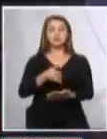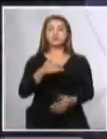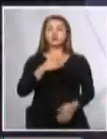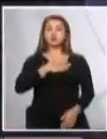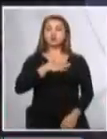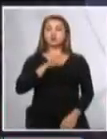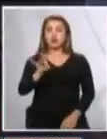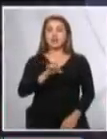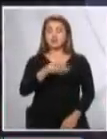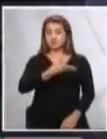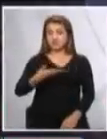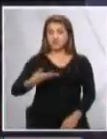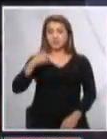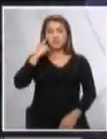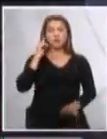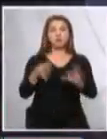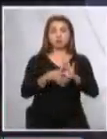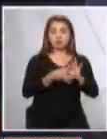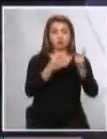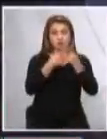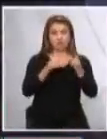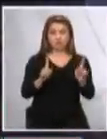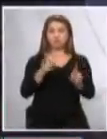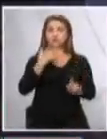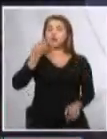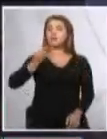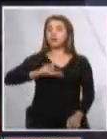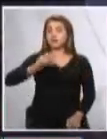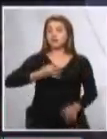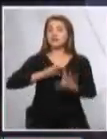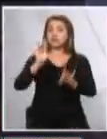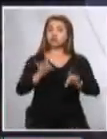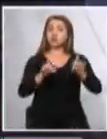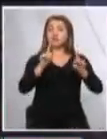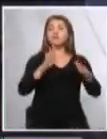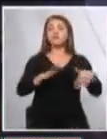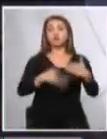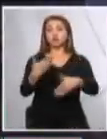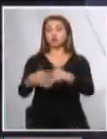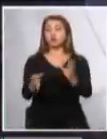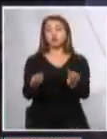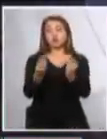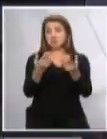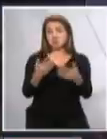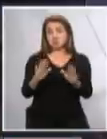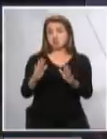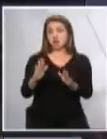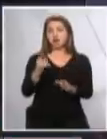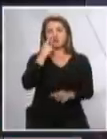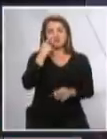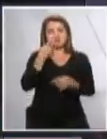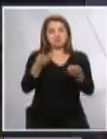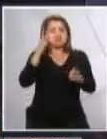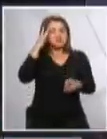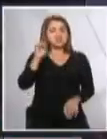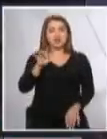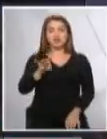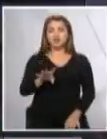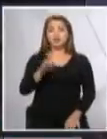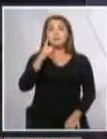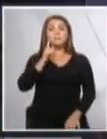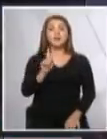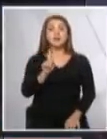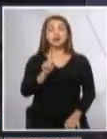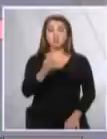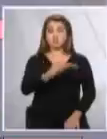quedar con la presidenta, pero por razones distintas, porque efectivamente las instituciones tienen que funcionar, eso es ya bastante conocido,